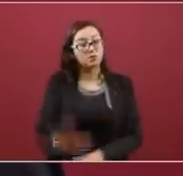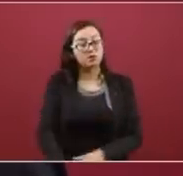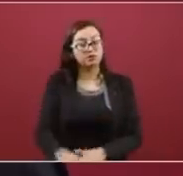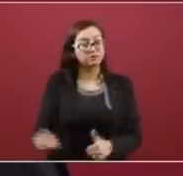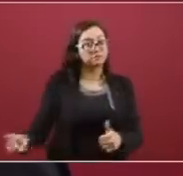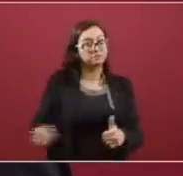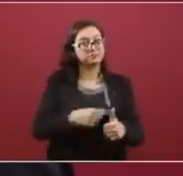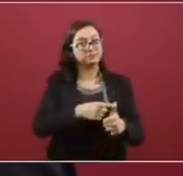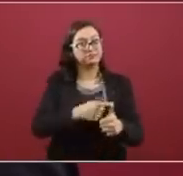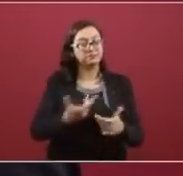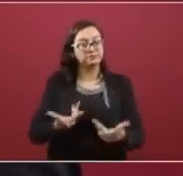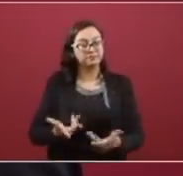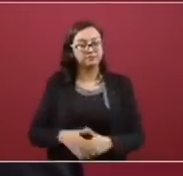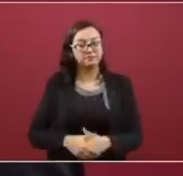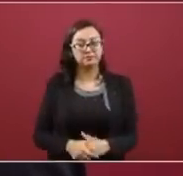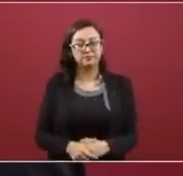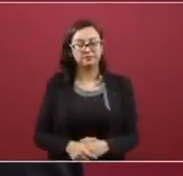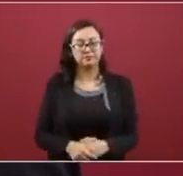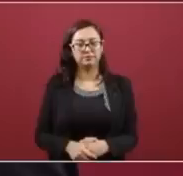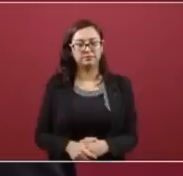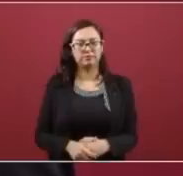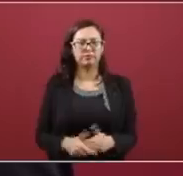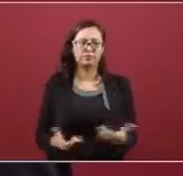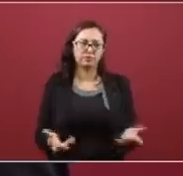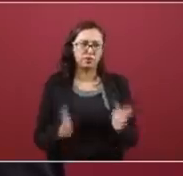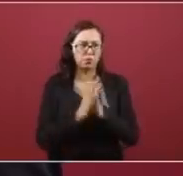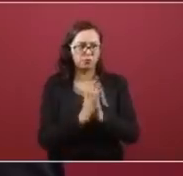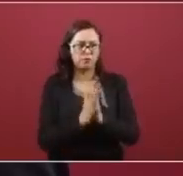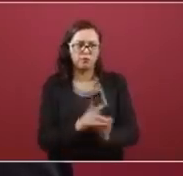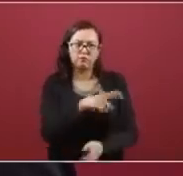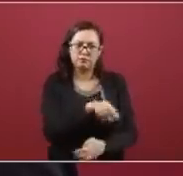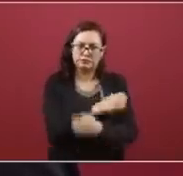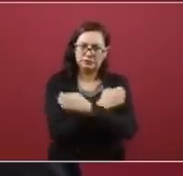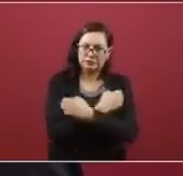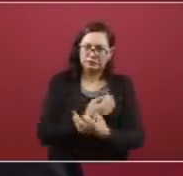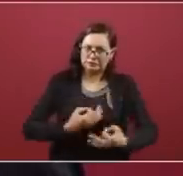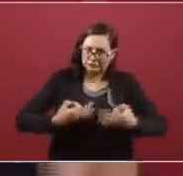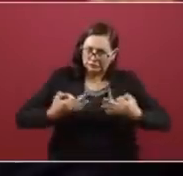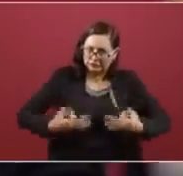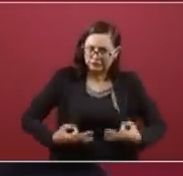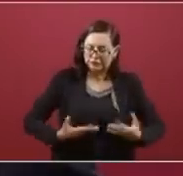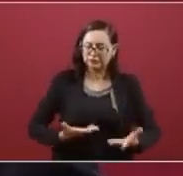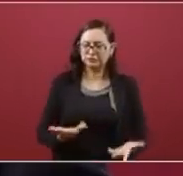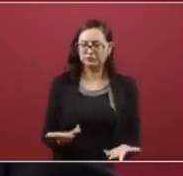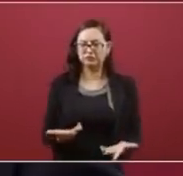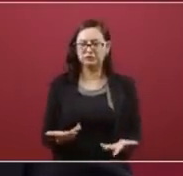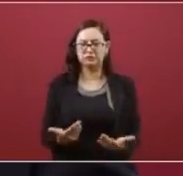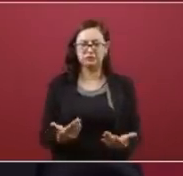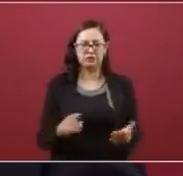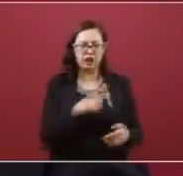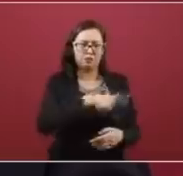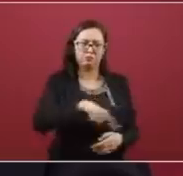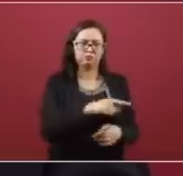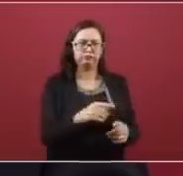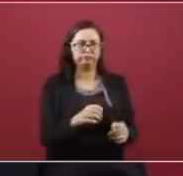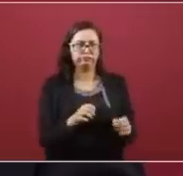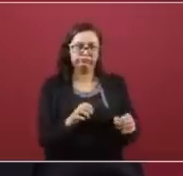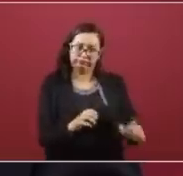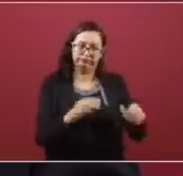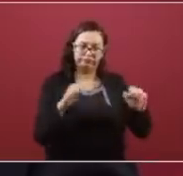O sea, que tengan clase, que tengan categoría. Además, son conservadores,